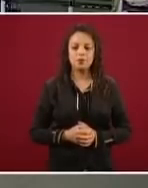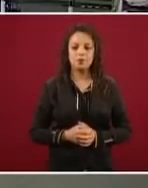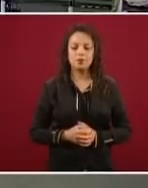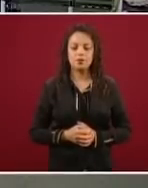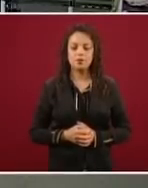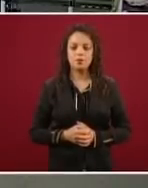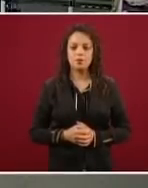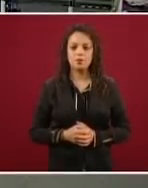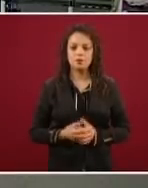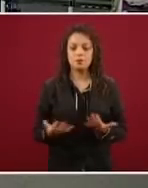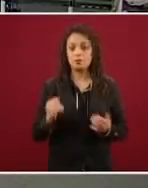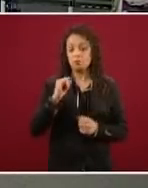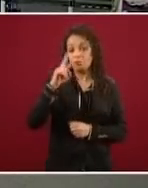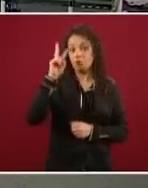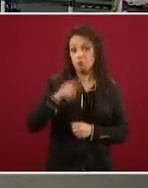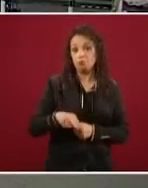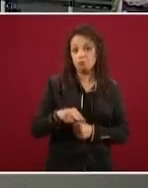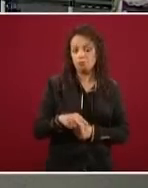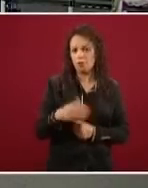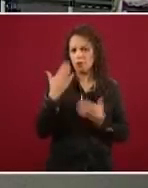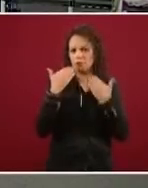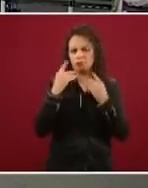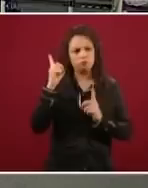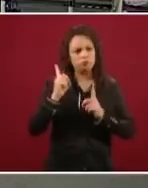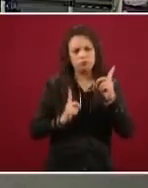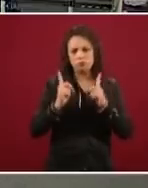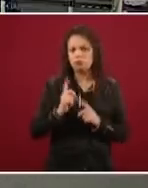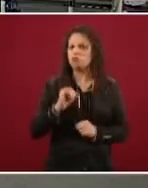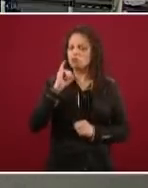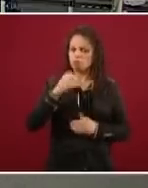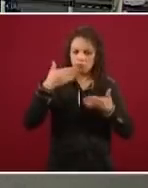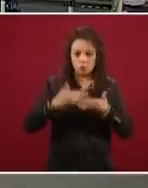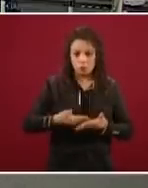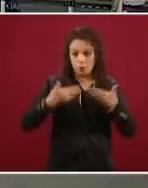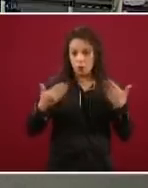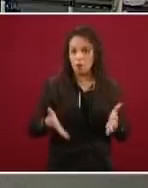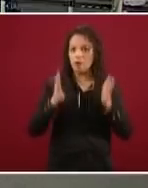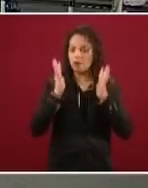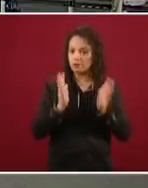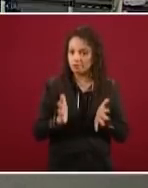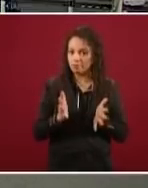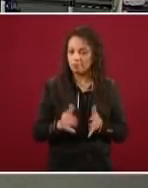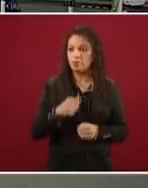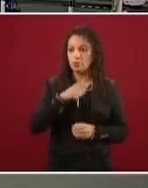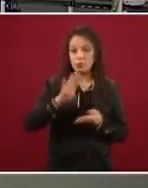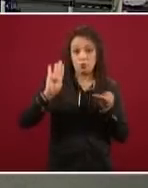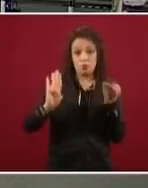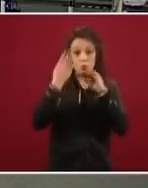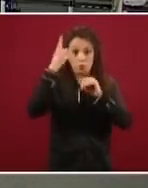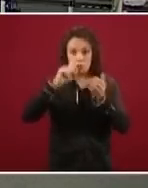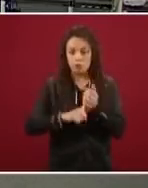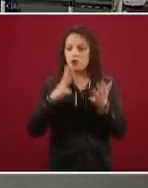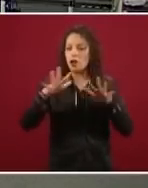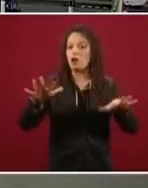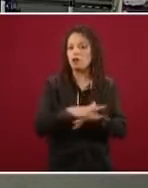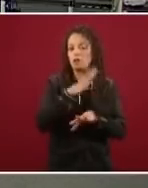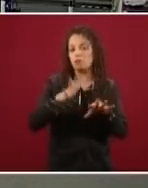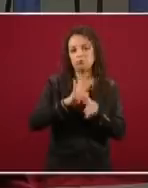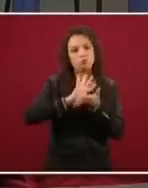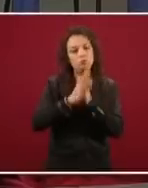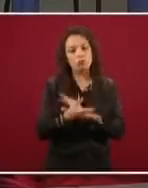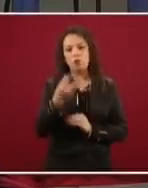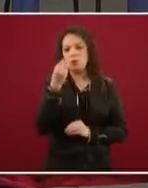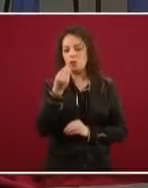sin duda alguna sin duda alguna es el momento el mundo está cambiando es decir si vemos y como